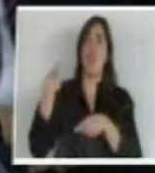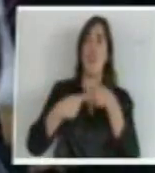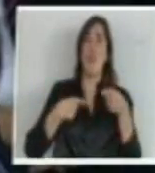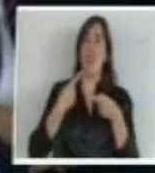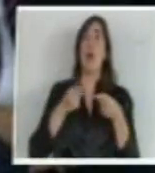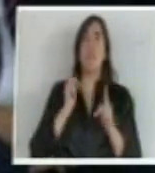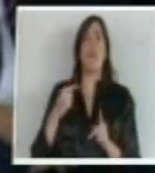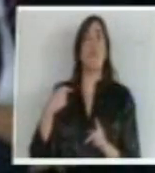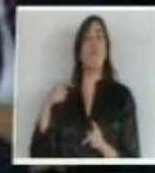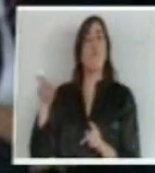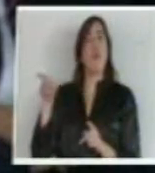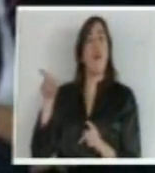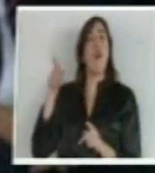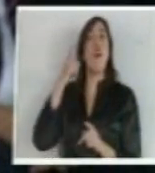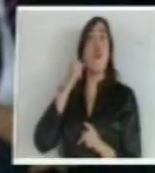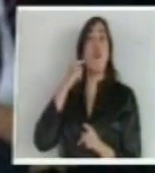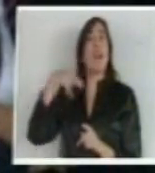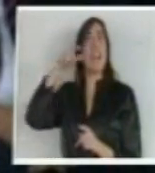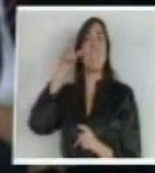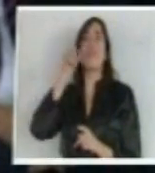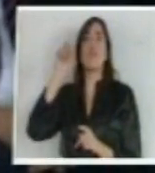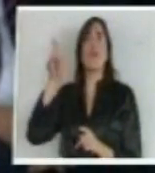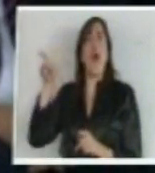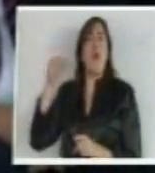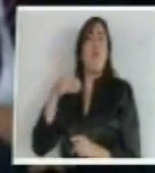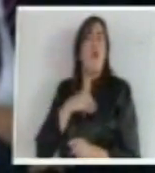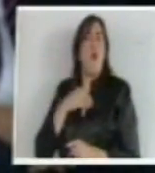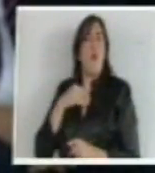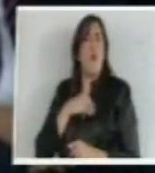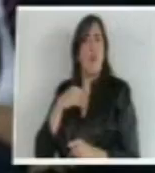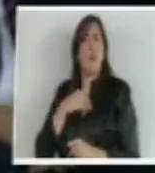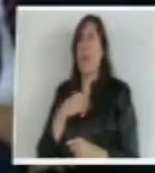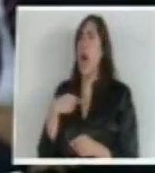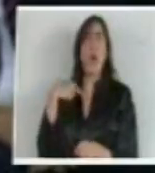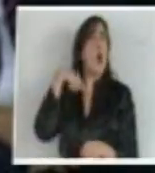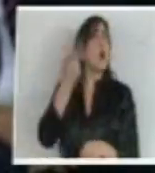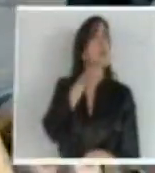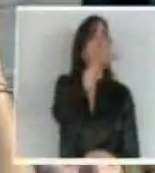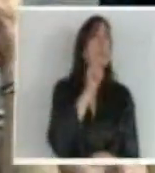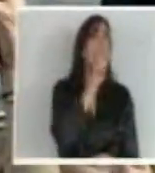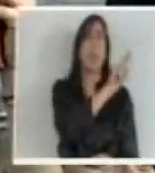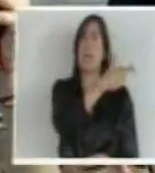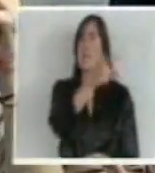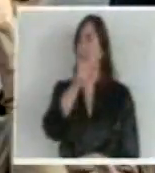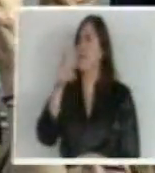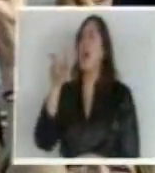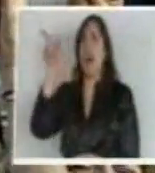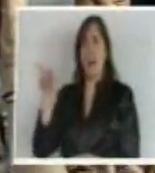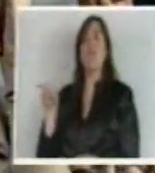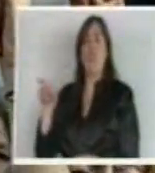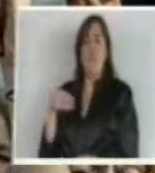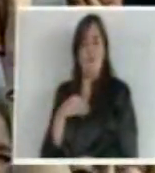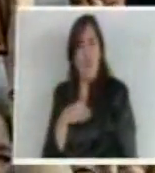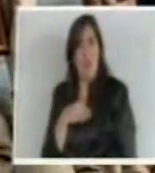él, un hombre con una voluntad como no he visto en otra persona,